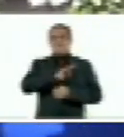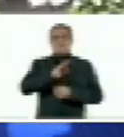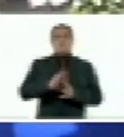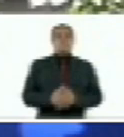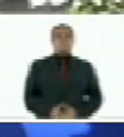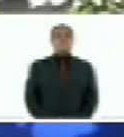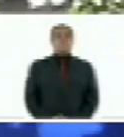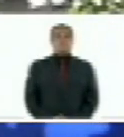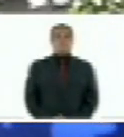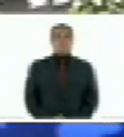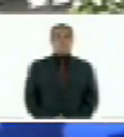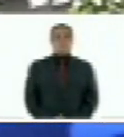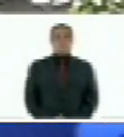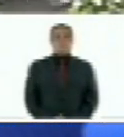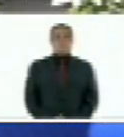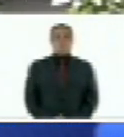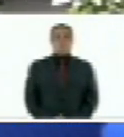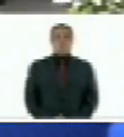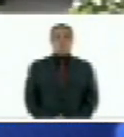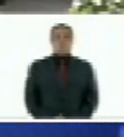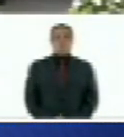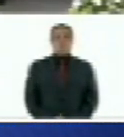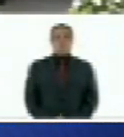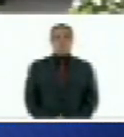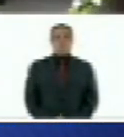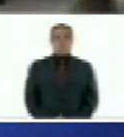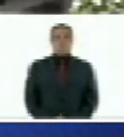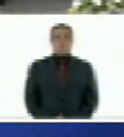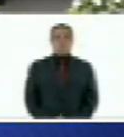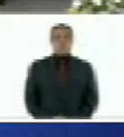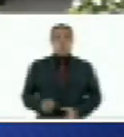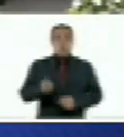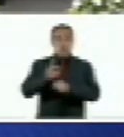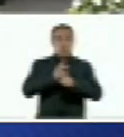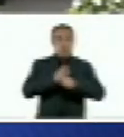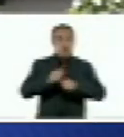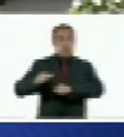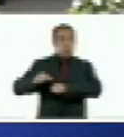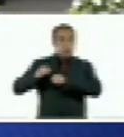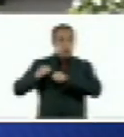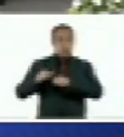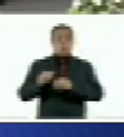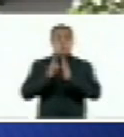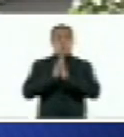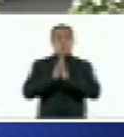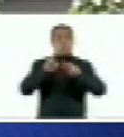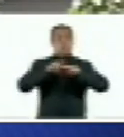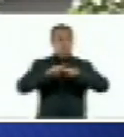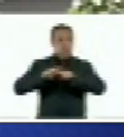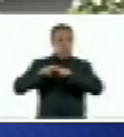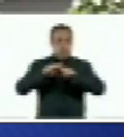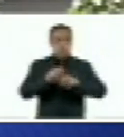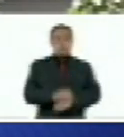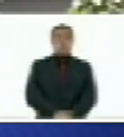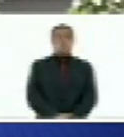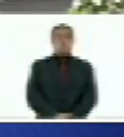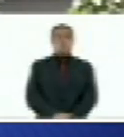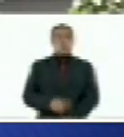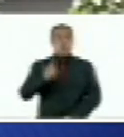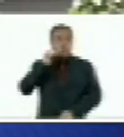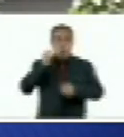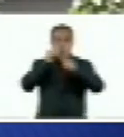y la de Coahuila o para qué quieren esa bolsa vamos a llamarle así o ese presupuesto